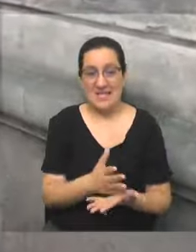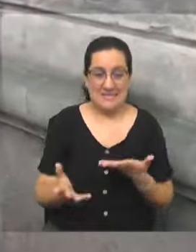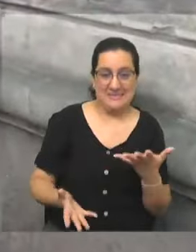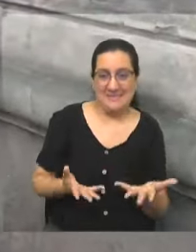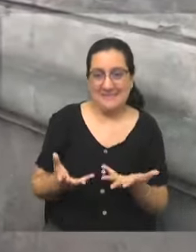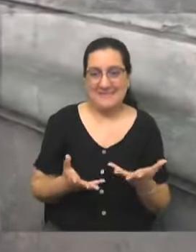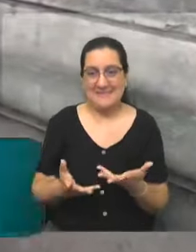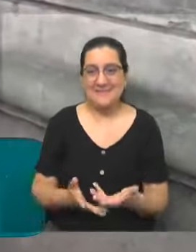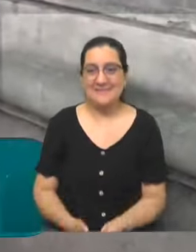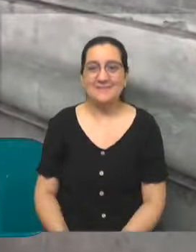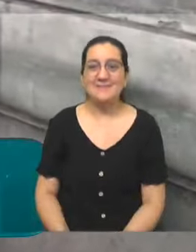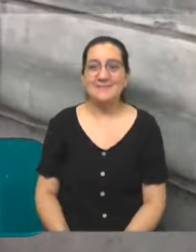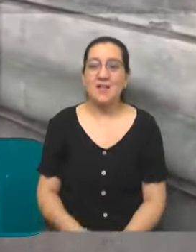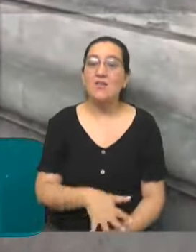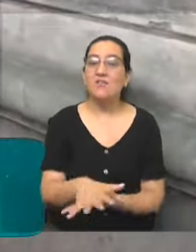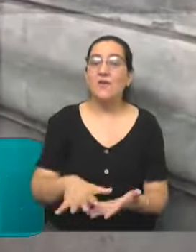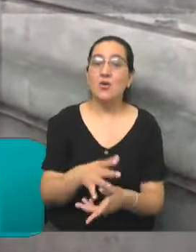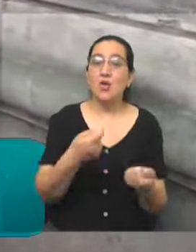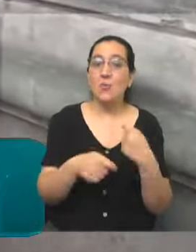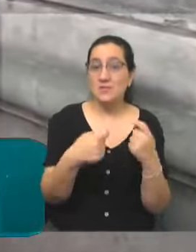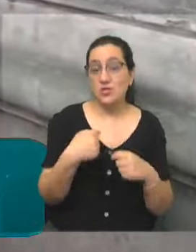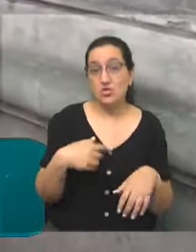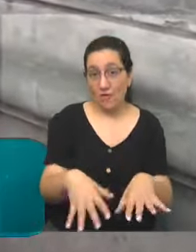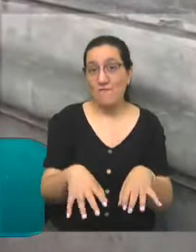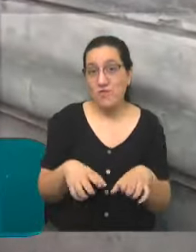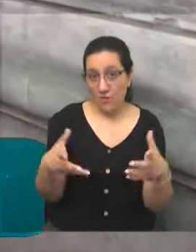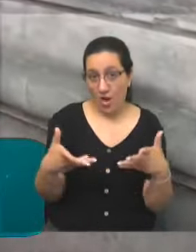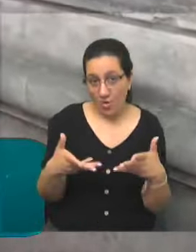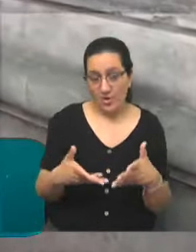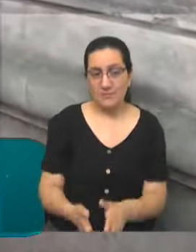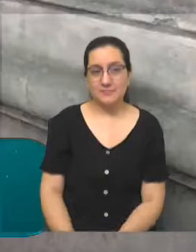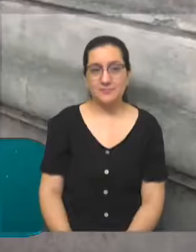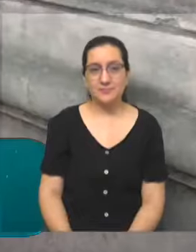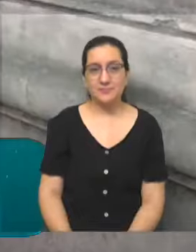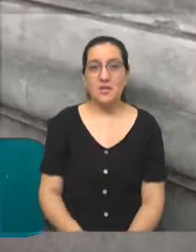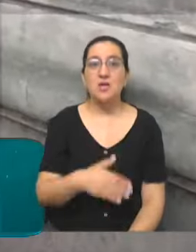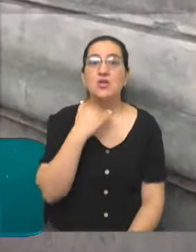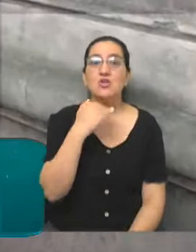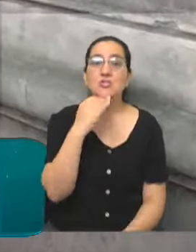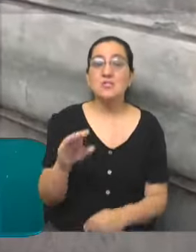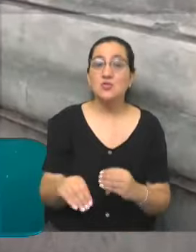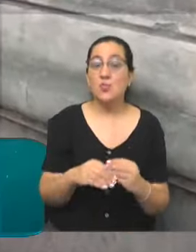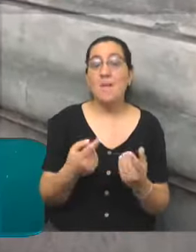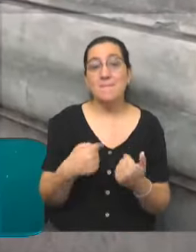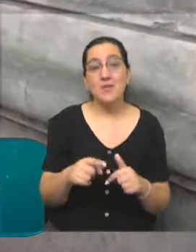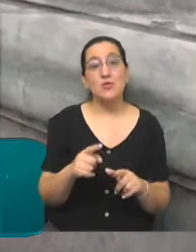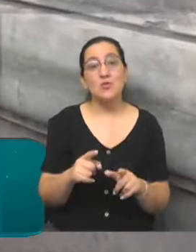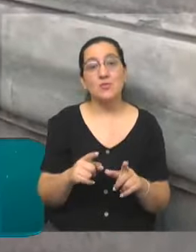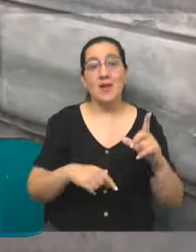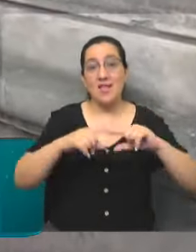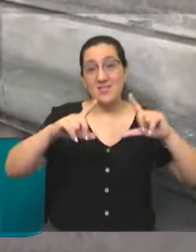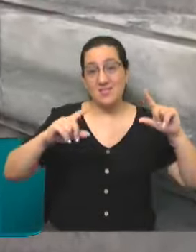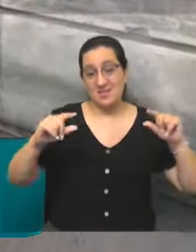al medio. Está bien, barrio está bien. La Comercial, que es donde resido actualmente. No Muy sé bien. Si suma, pero bueno, lo tiro para la estadística ahí,